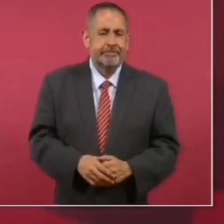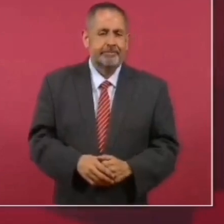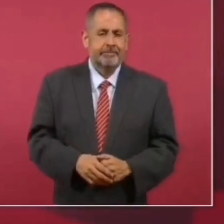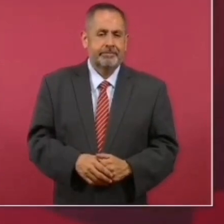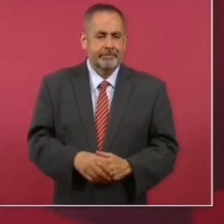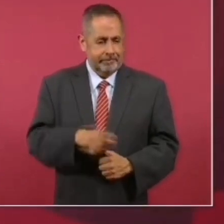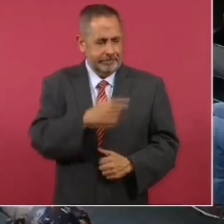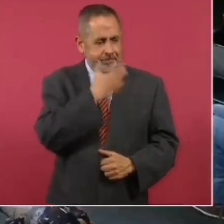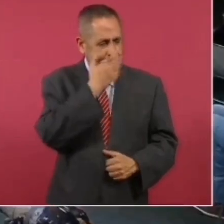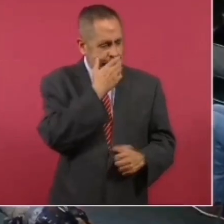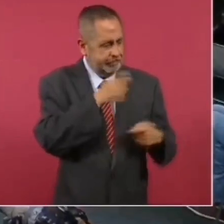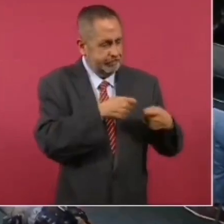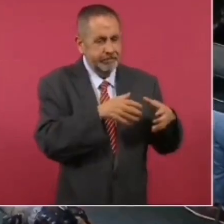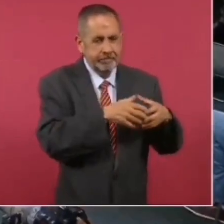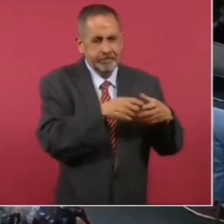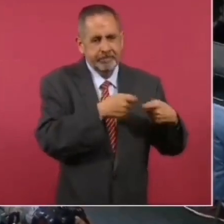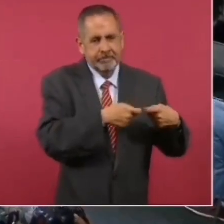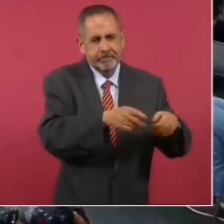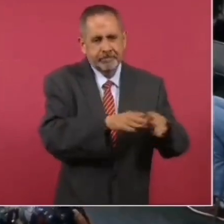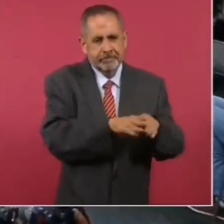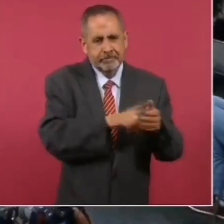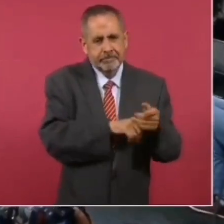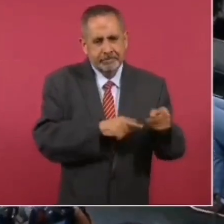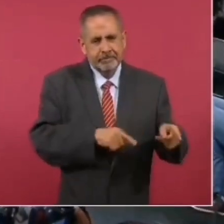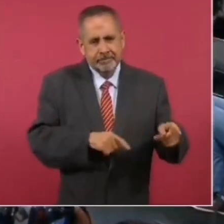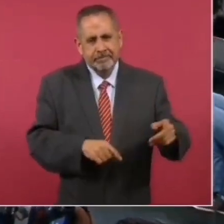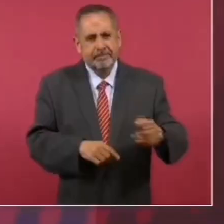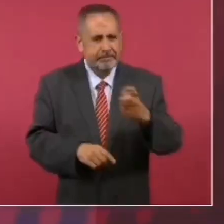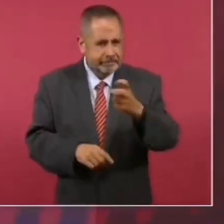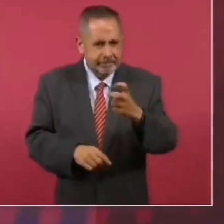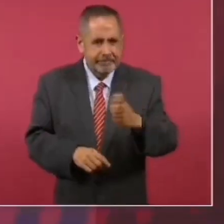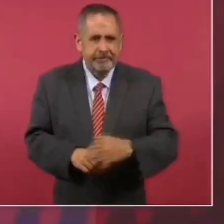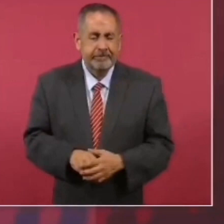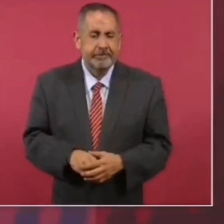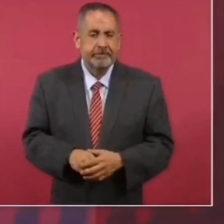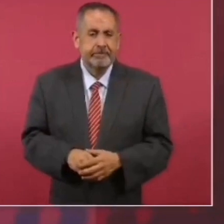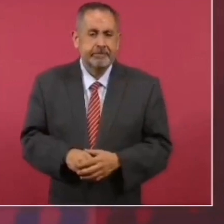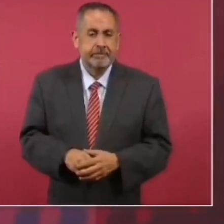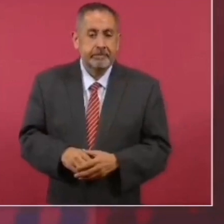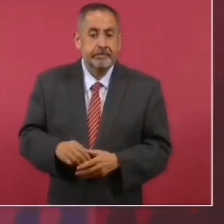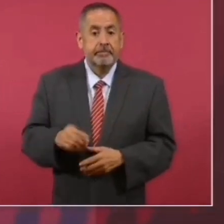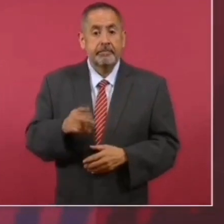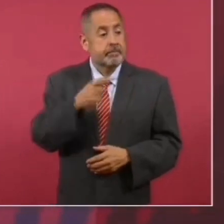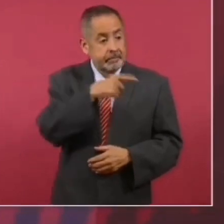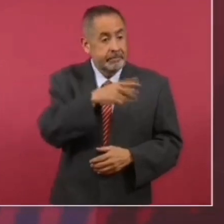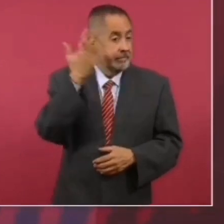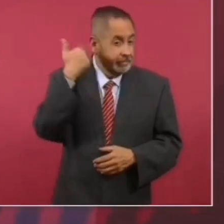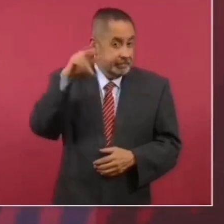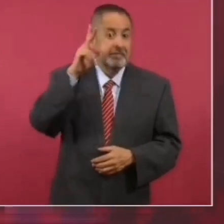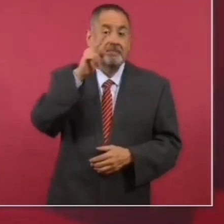Ese es el conservadurismo. ¿Sí? Y el Papa de entonces,